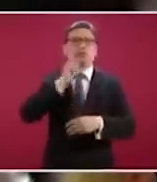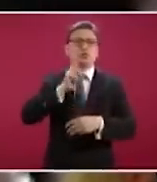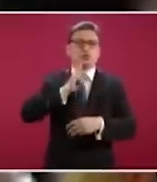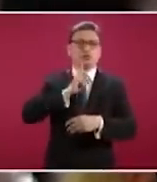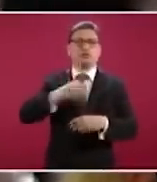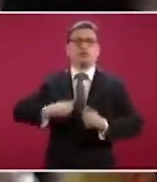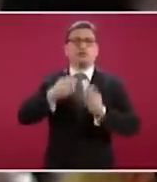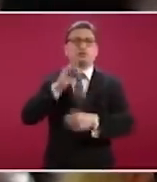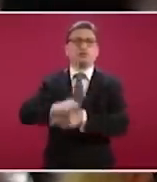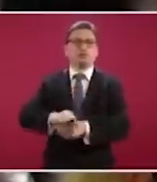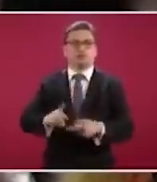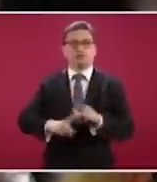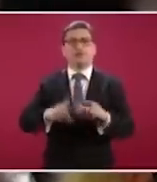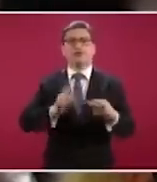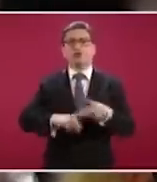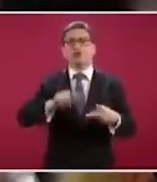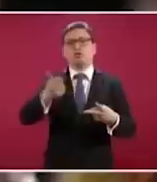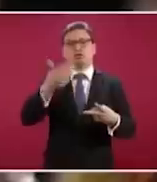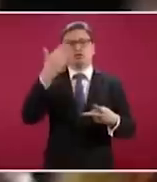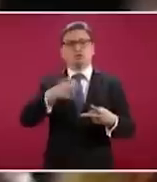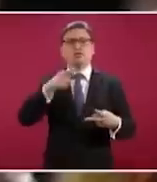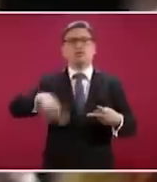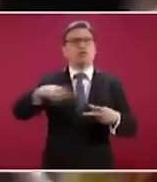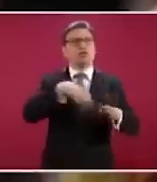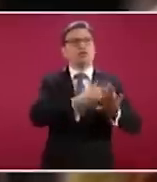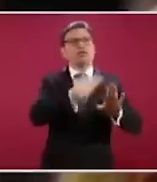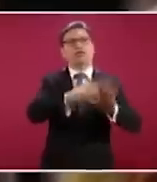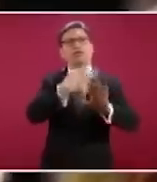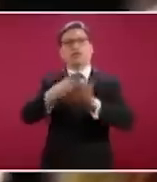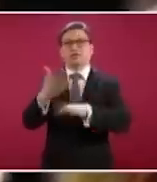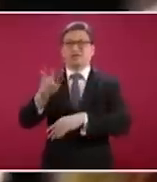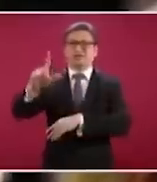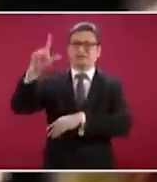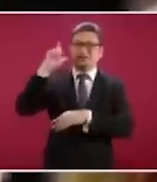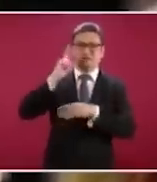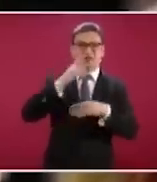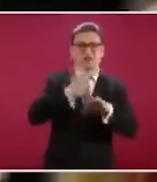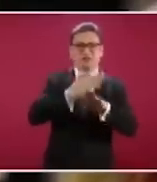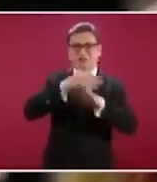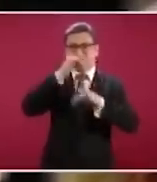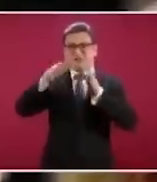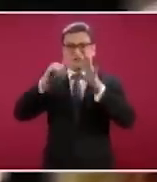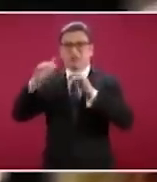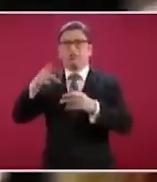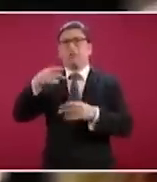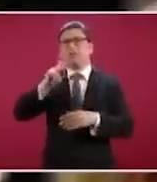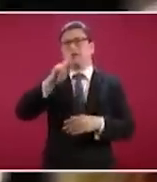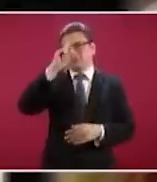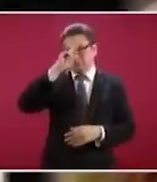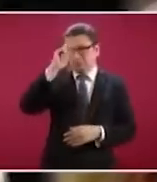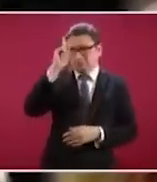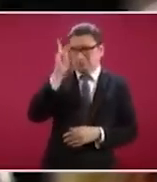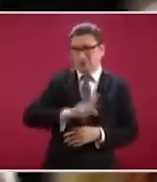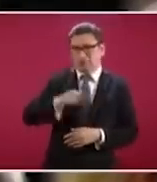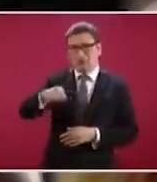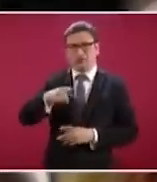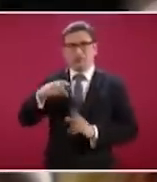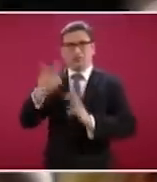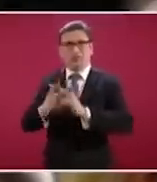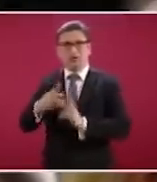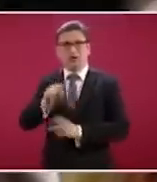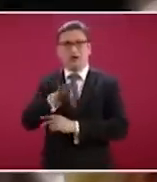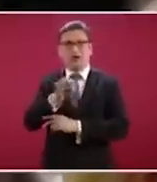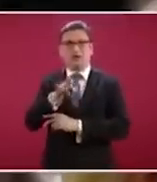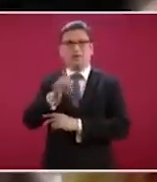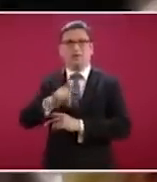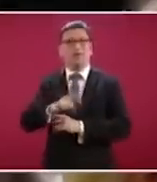en segundo lugar, si es tan reprochable los destrozos que se hicieron el lunes, si no sería más reprochable haber arrebatado la vida de Abril